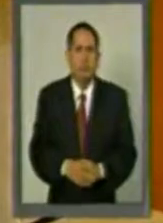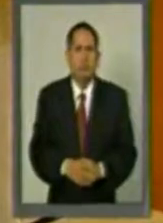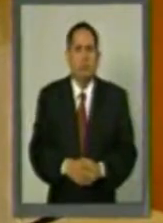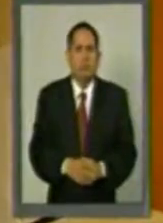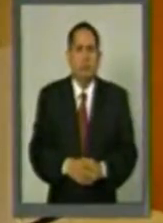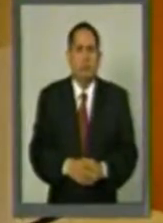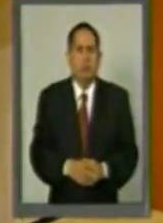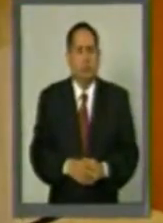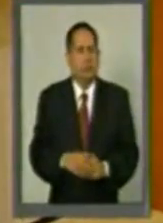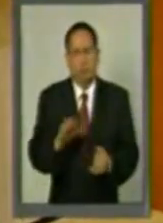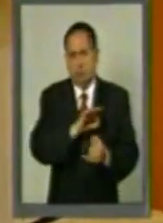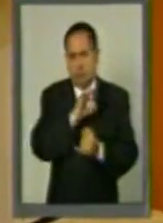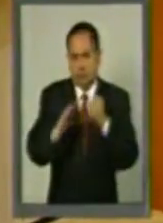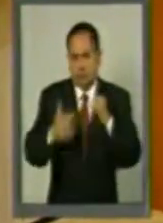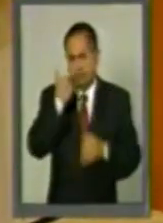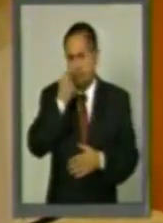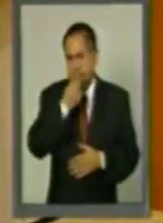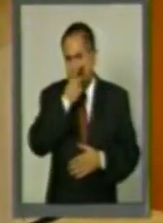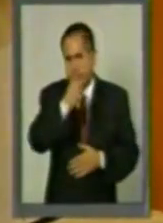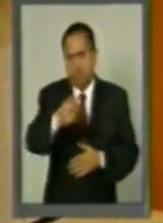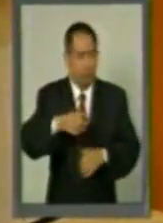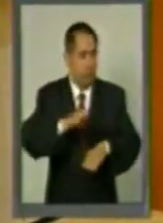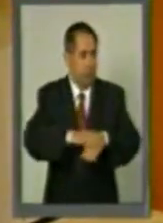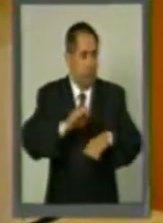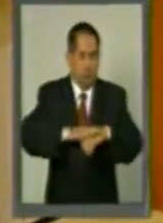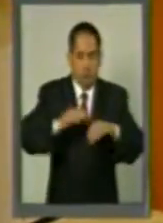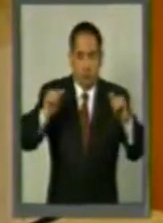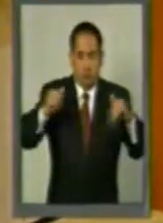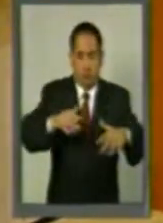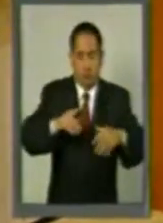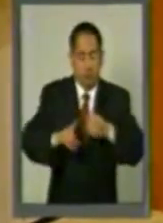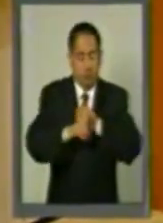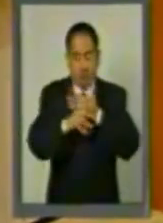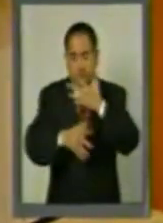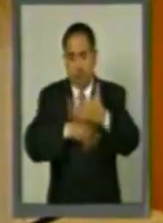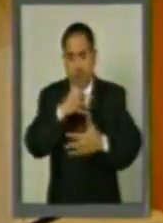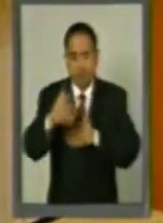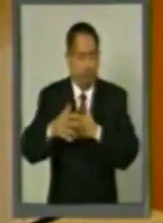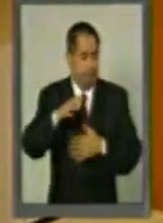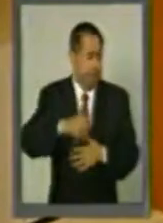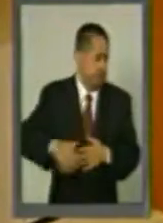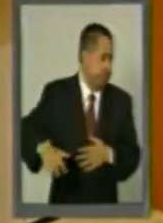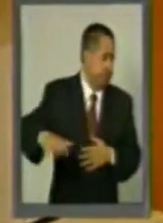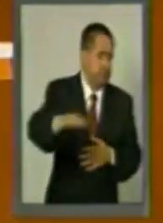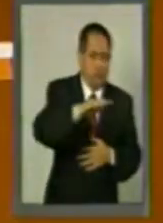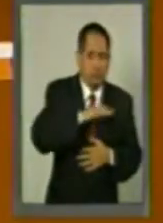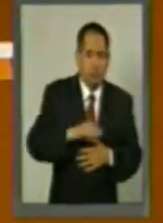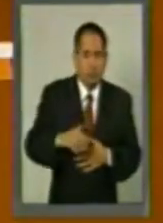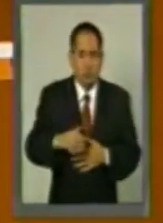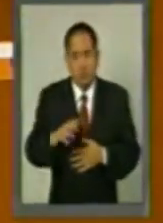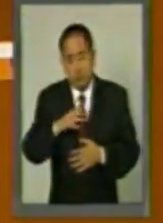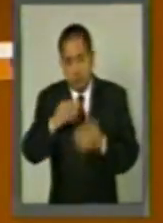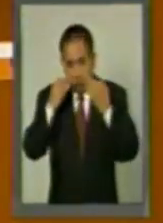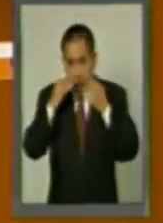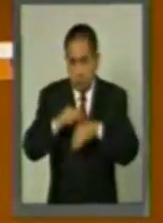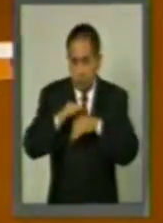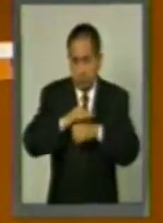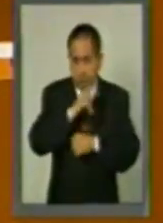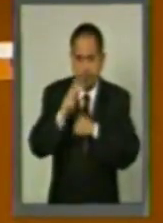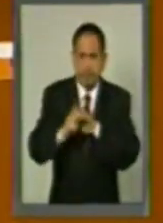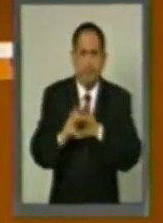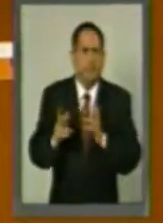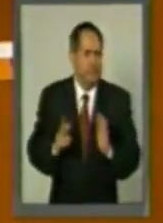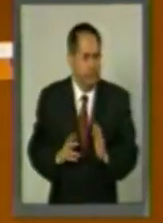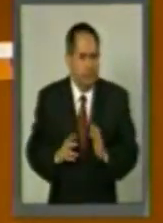Quiero, por último, ante esta situación de violencia generalizada que se ha vivido en el país